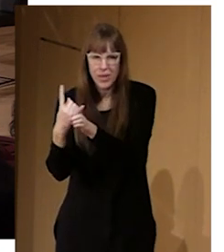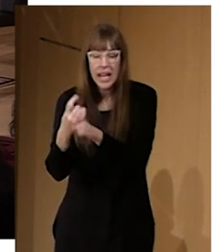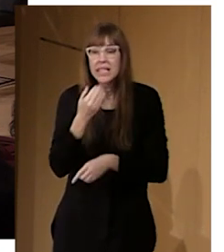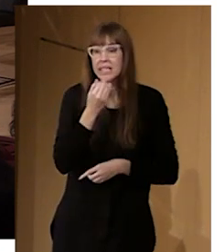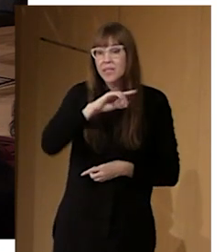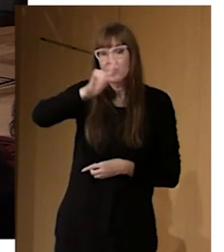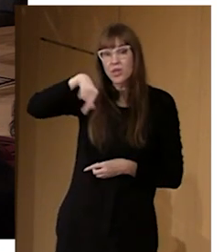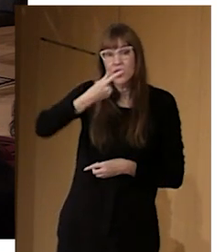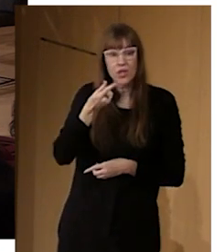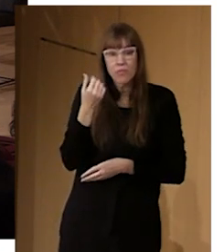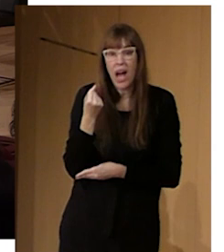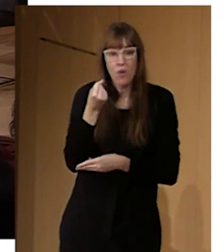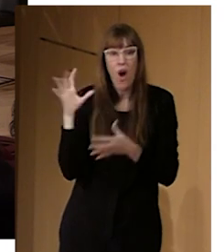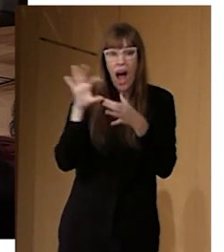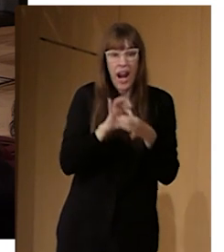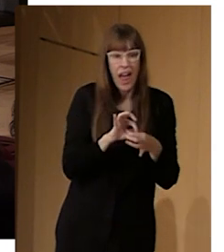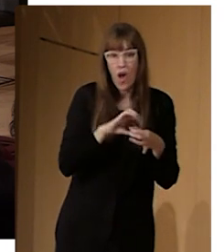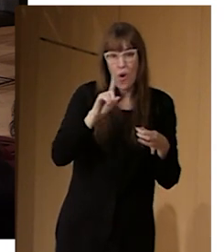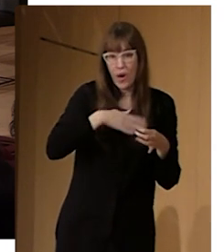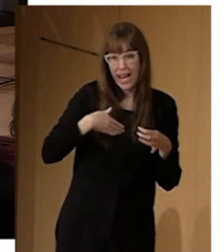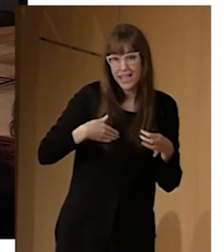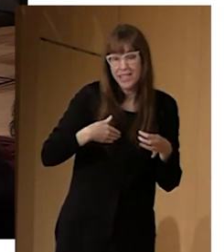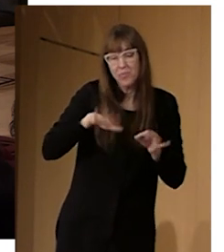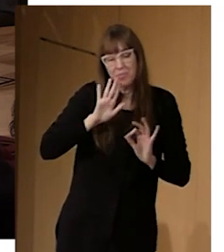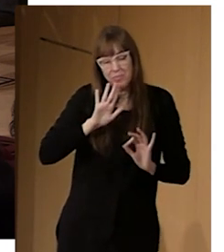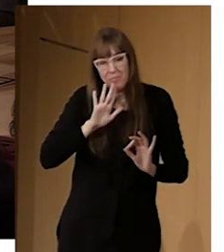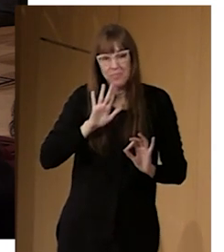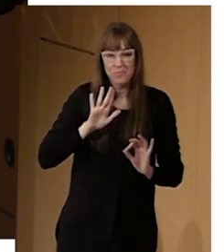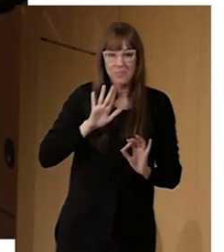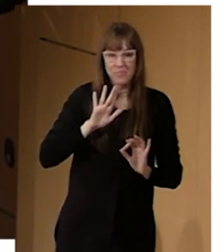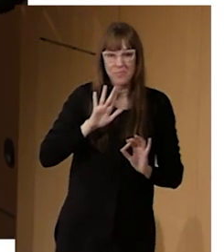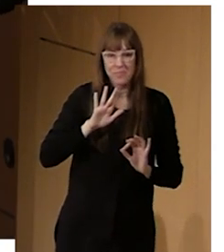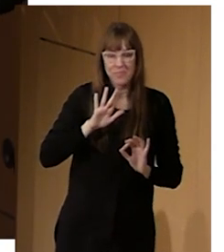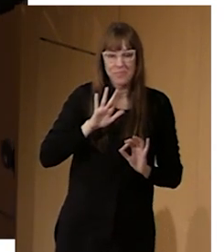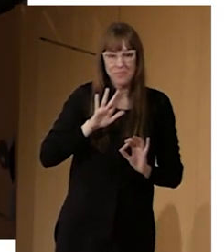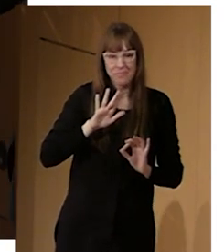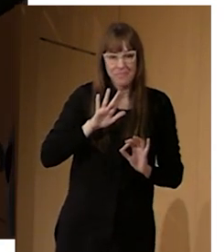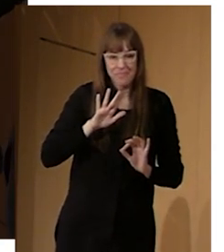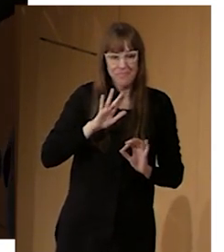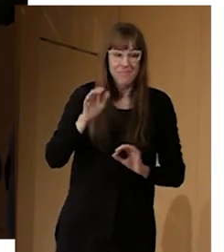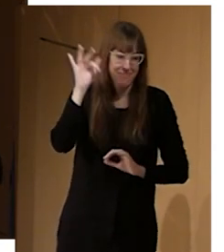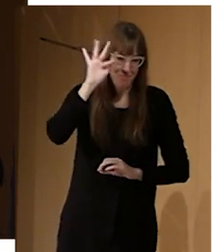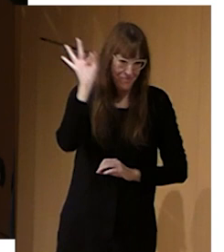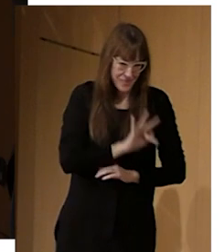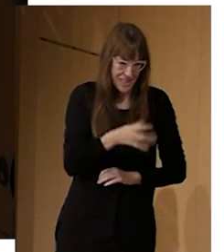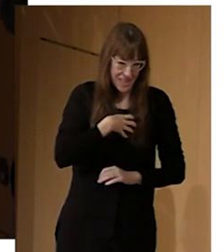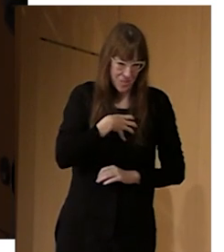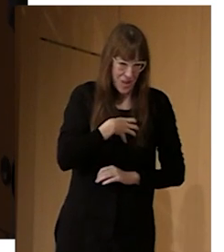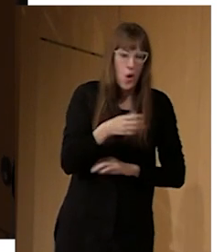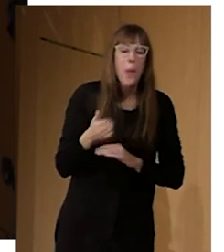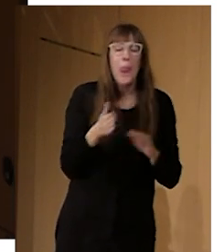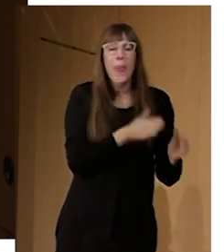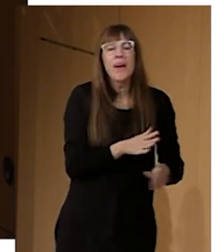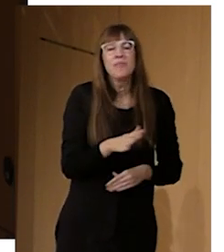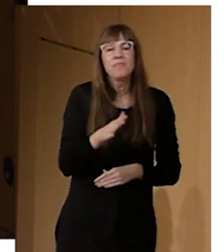Os pido que no lo digáis porque me rompéis el discurso y justamente la ventaja que tenemos de si trabajamos en Red es que